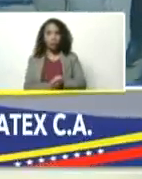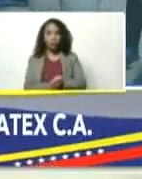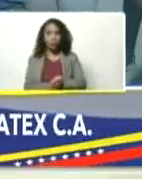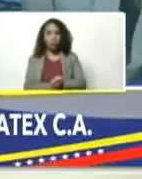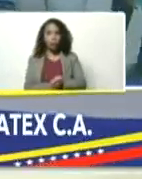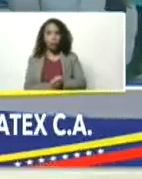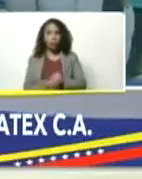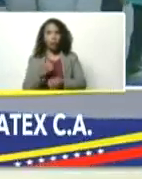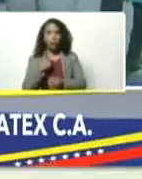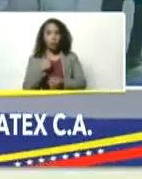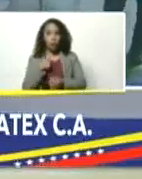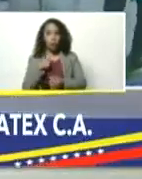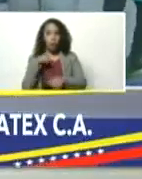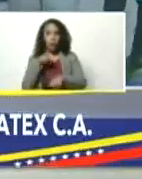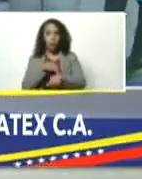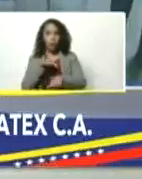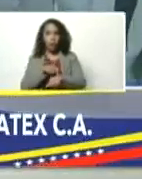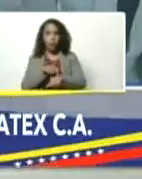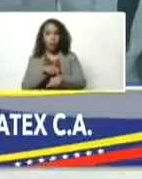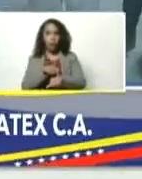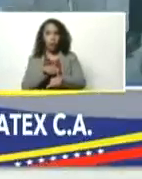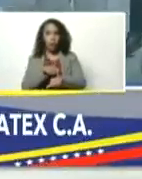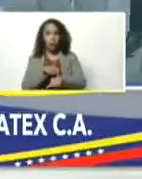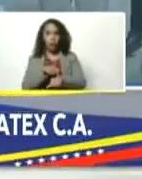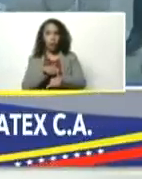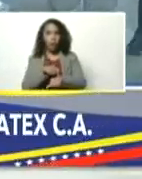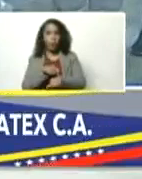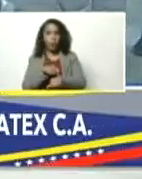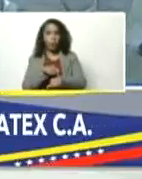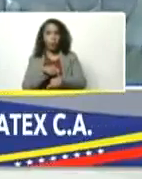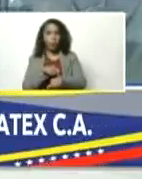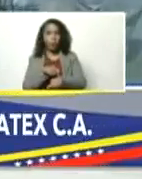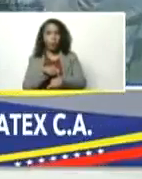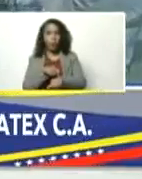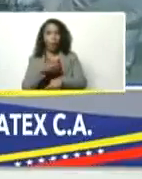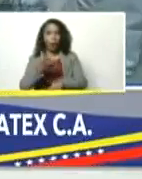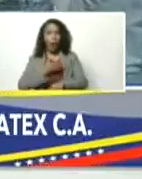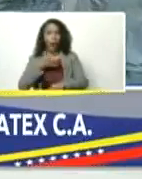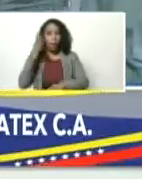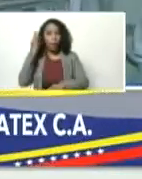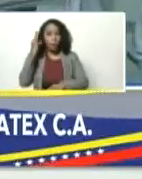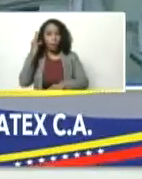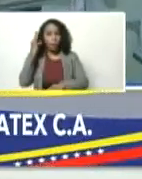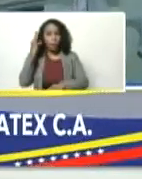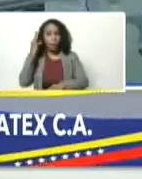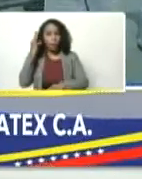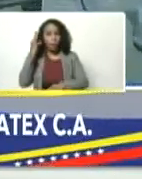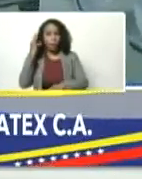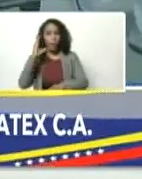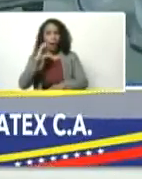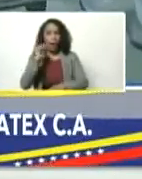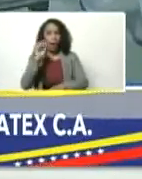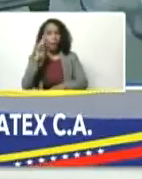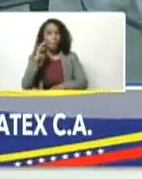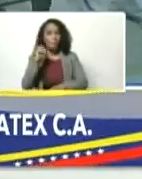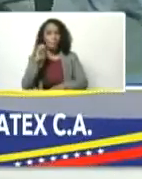Voy a pasarle de momento a la alcaldesa Carmen Silva.